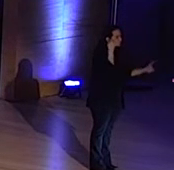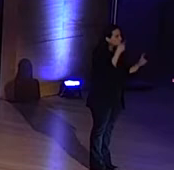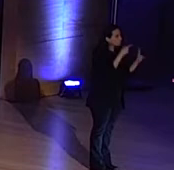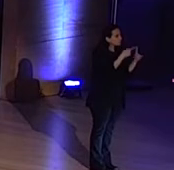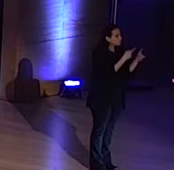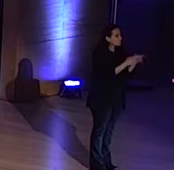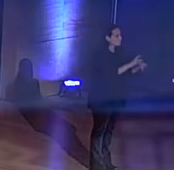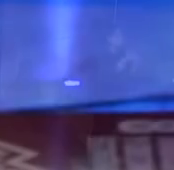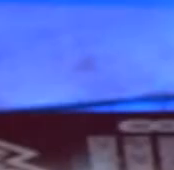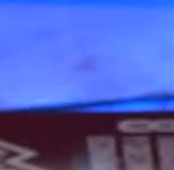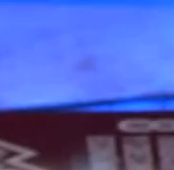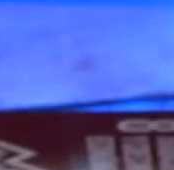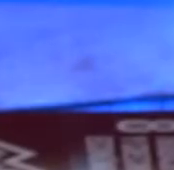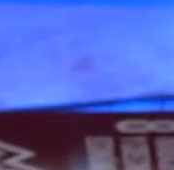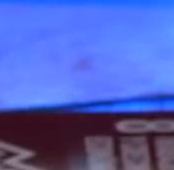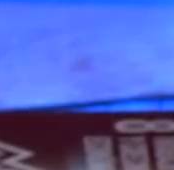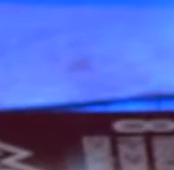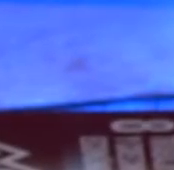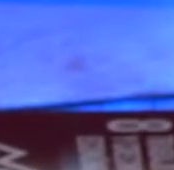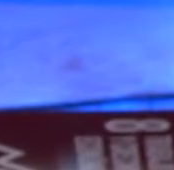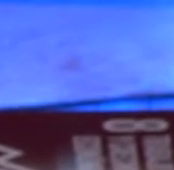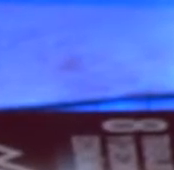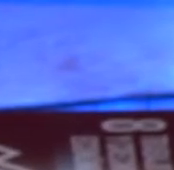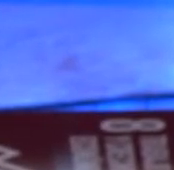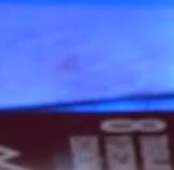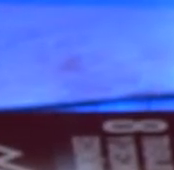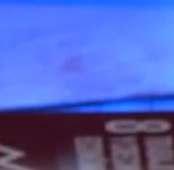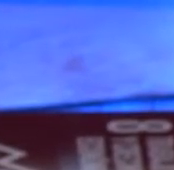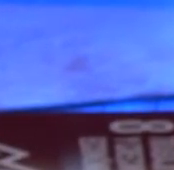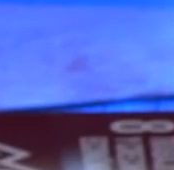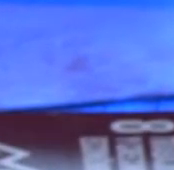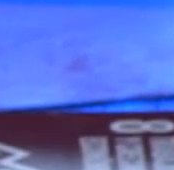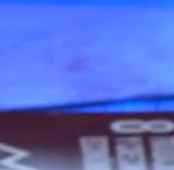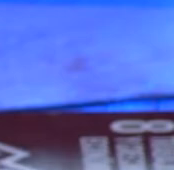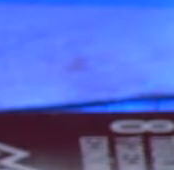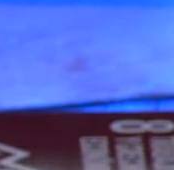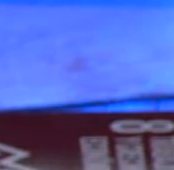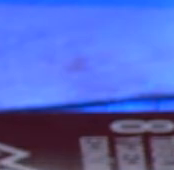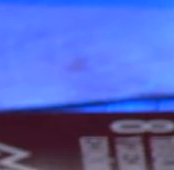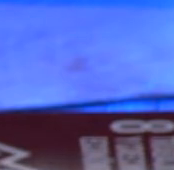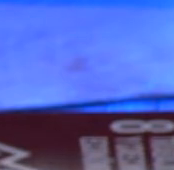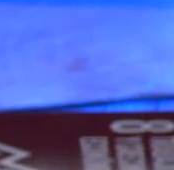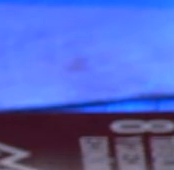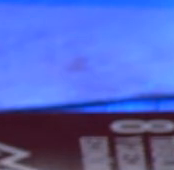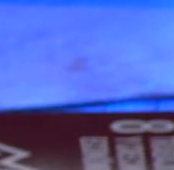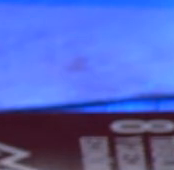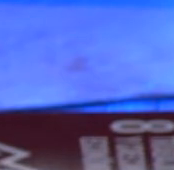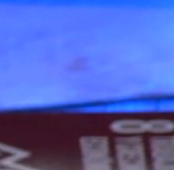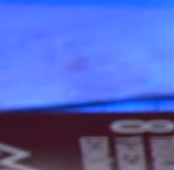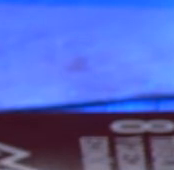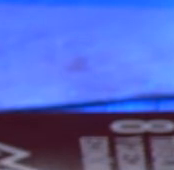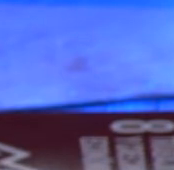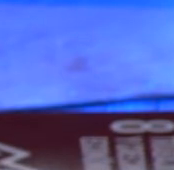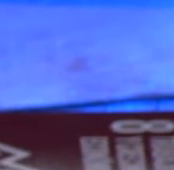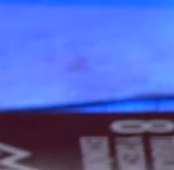crear lazos y cercanía con todas las personas que de una manera u otra forman parte del Laboratorio de Sueños. Esto permite que los